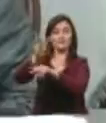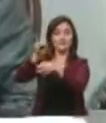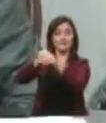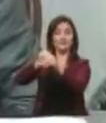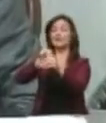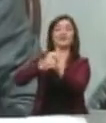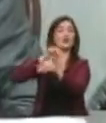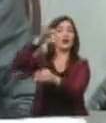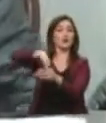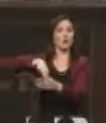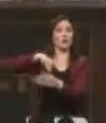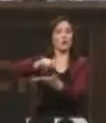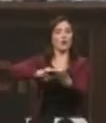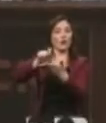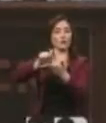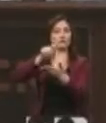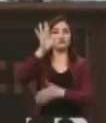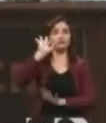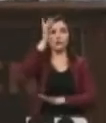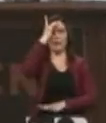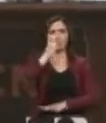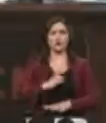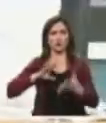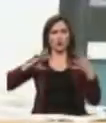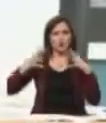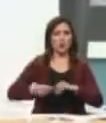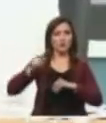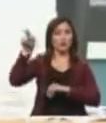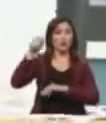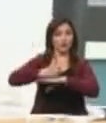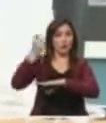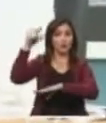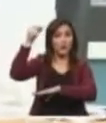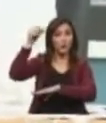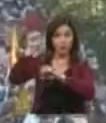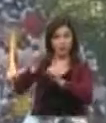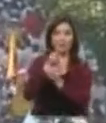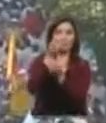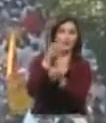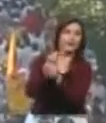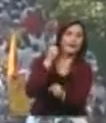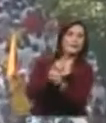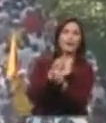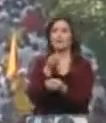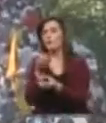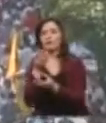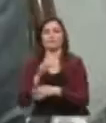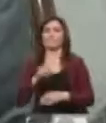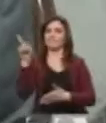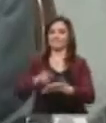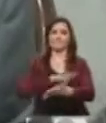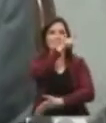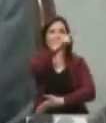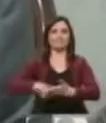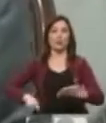pleno aprobó una regulación para que en el periodo de silencio electoral ninguna autoridad del Estado pueda dar informe de labores y rendición de cuentas.